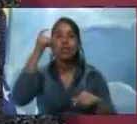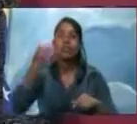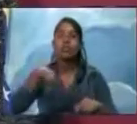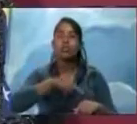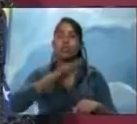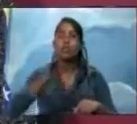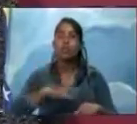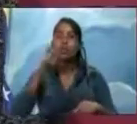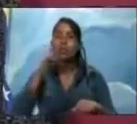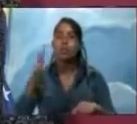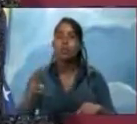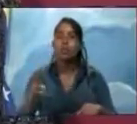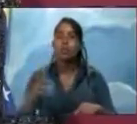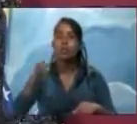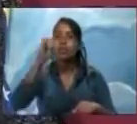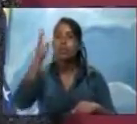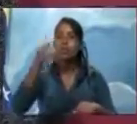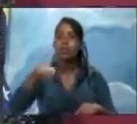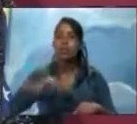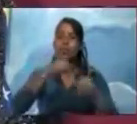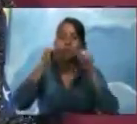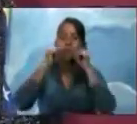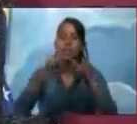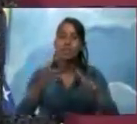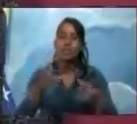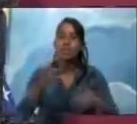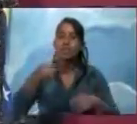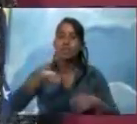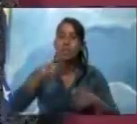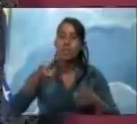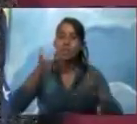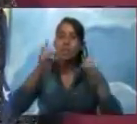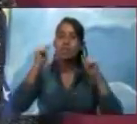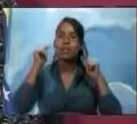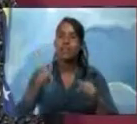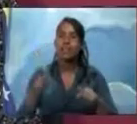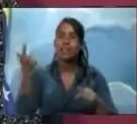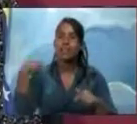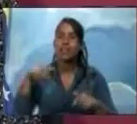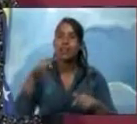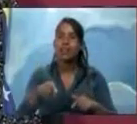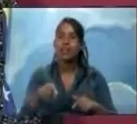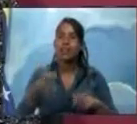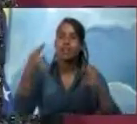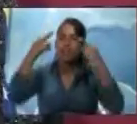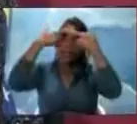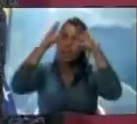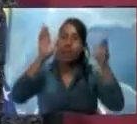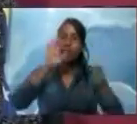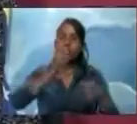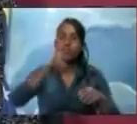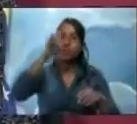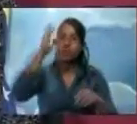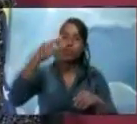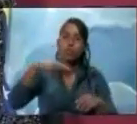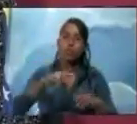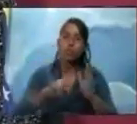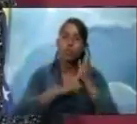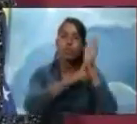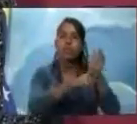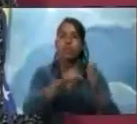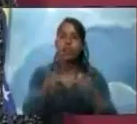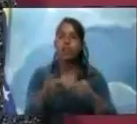podemos ver cómo Dios nos ha bendecido y nos permite que tengamos esta revelación, así como Dios se lo mostró